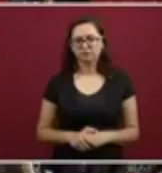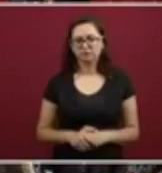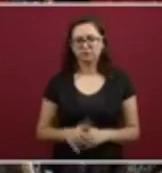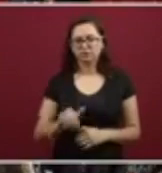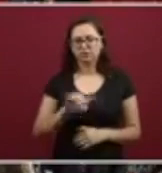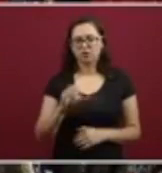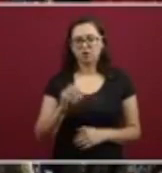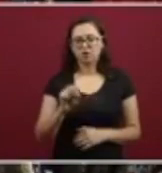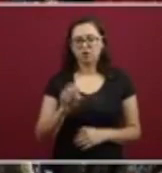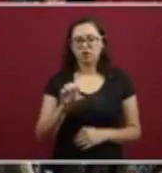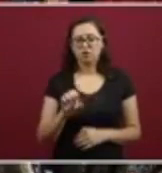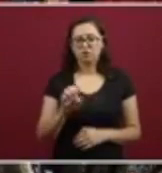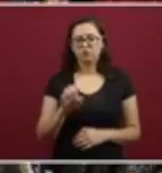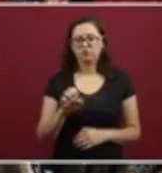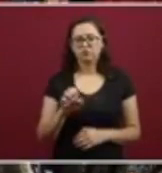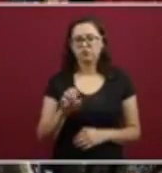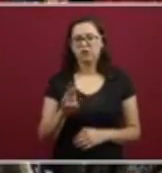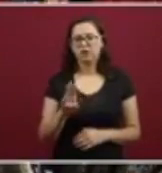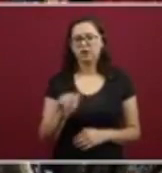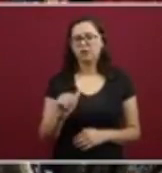José Baltasar Méndez.